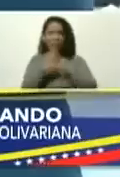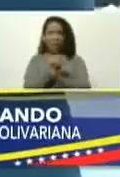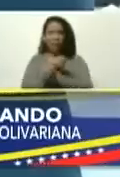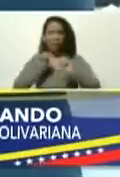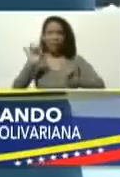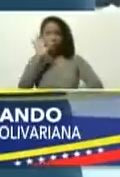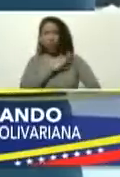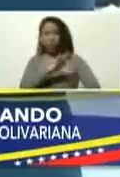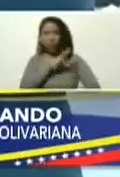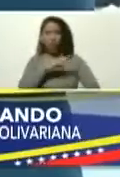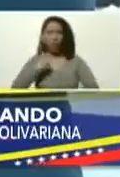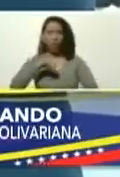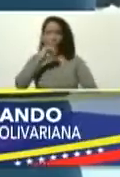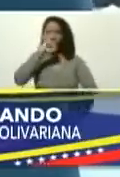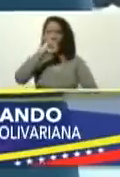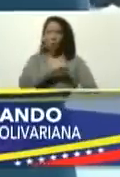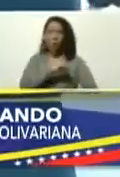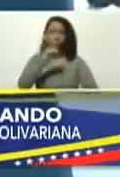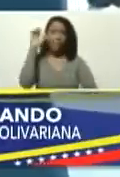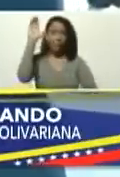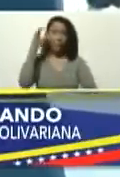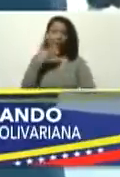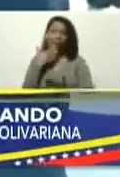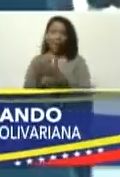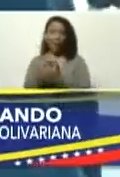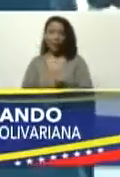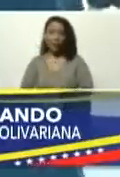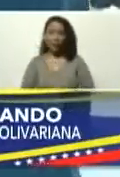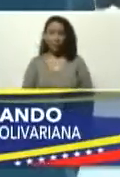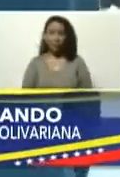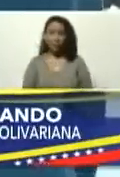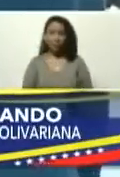soberanía de nuestra amada patria. Muchas gracias.